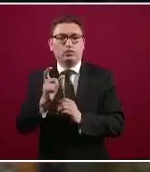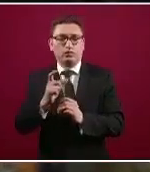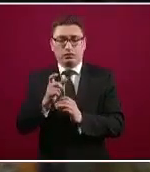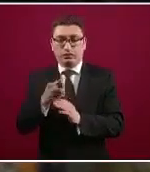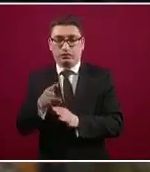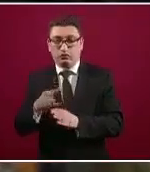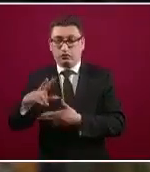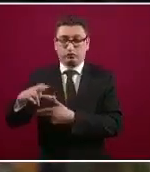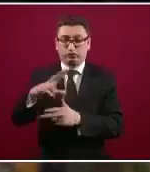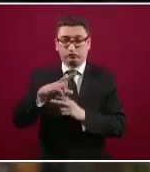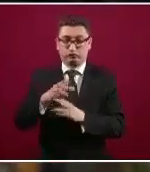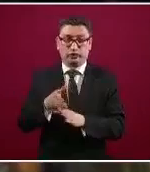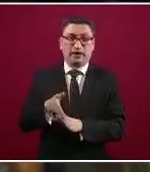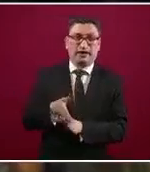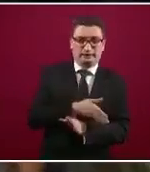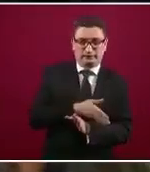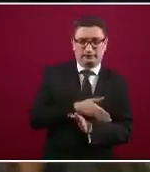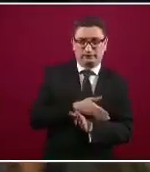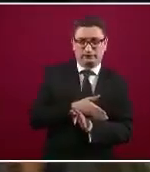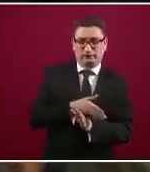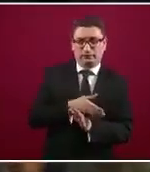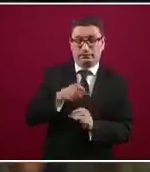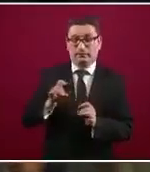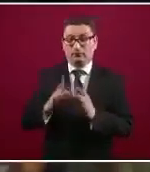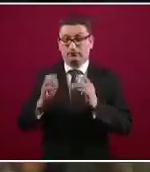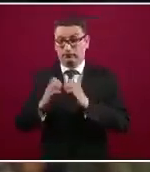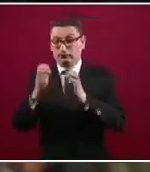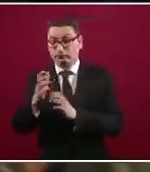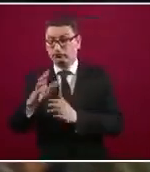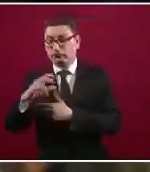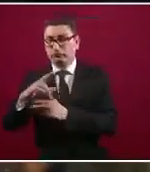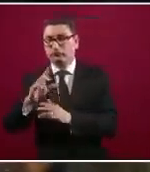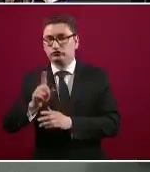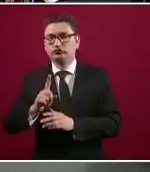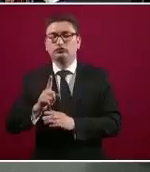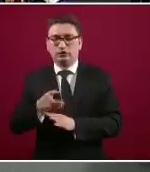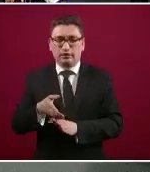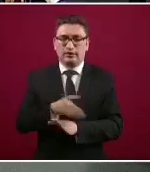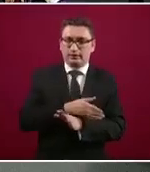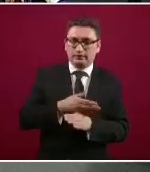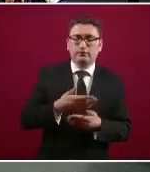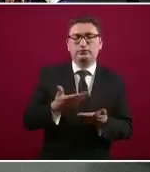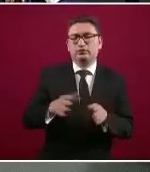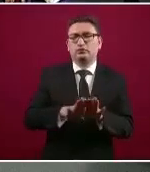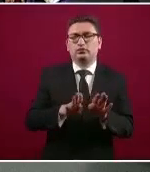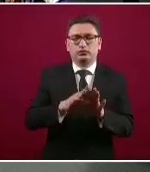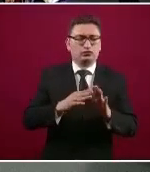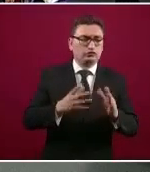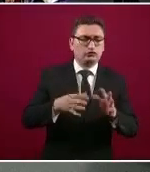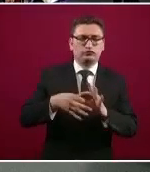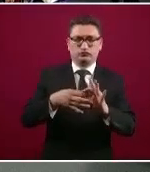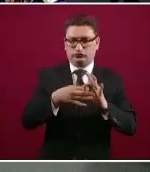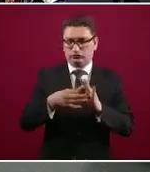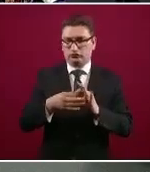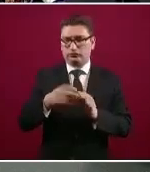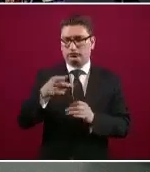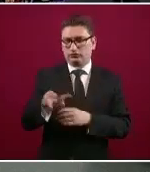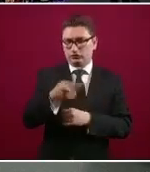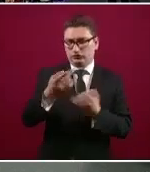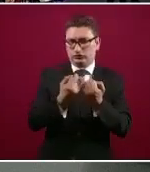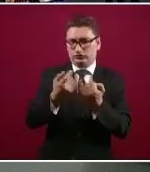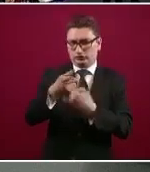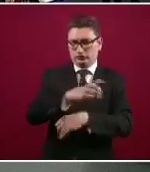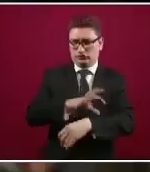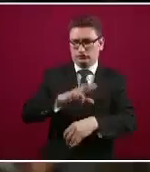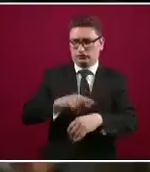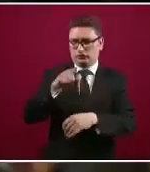los huracanes, porque no hay esa capacitación de prevención. Y por otra parte, coordinador, si va a homologar